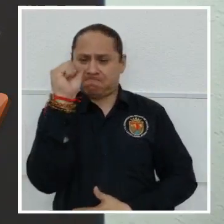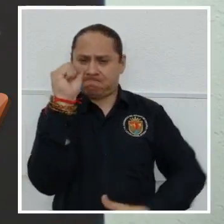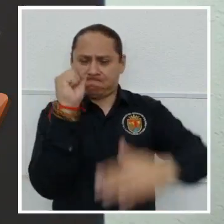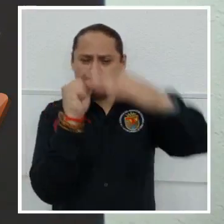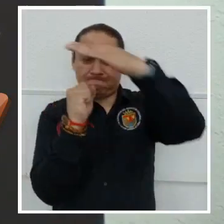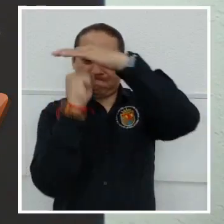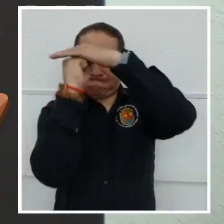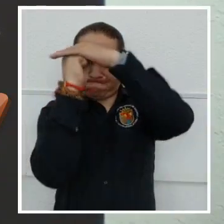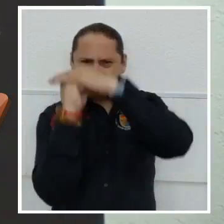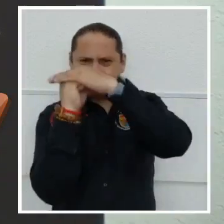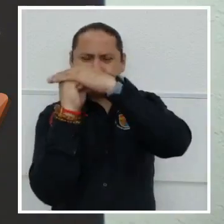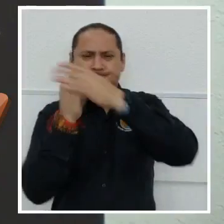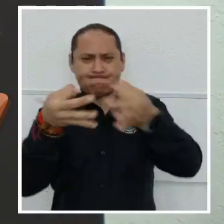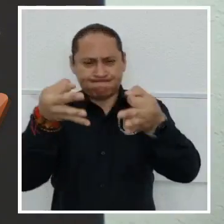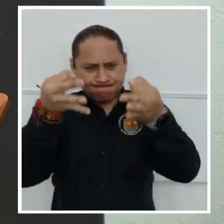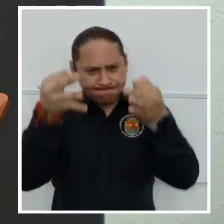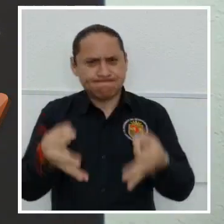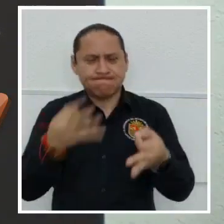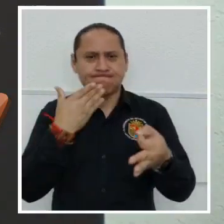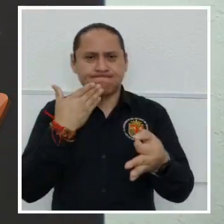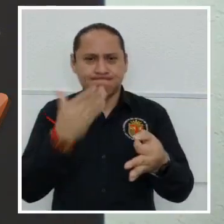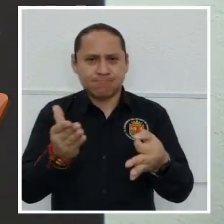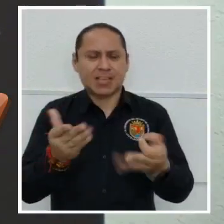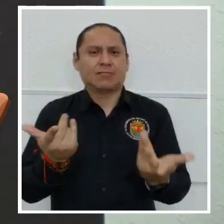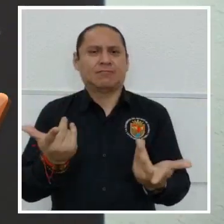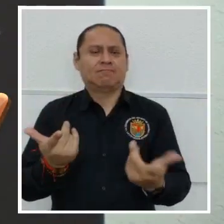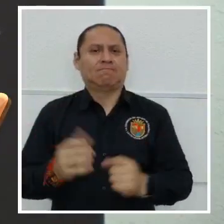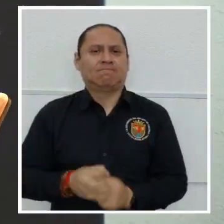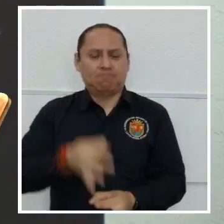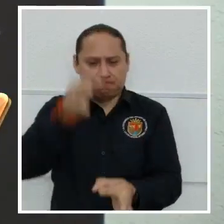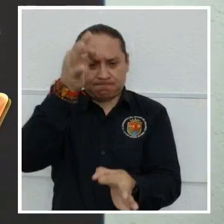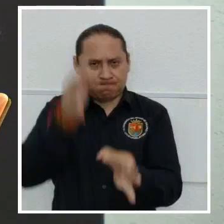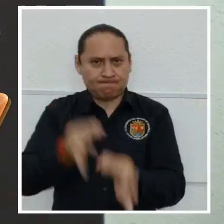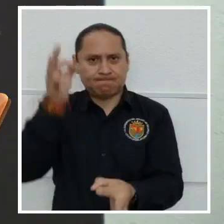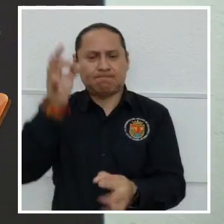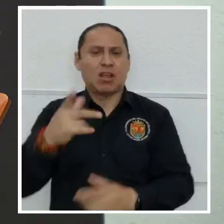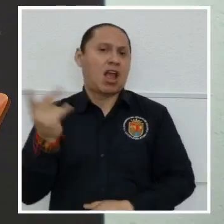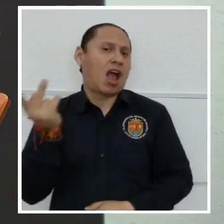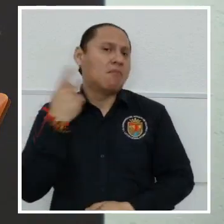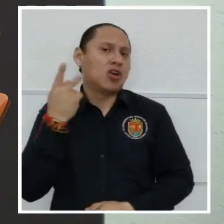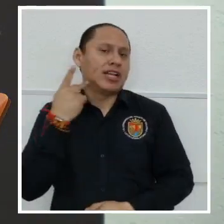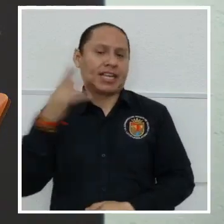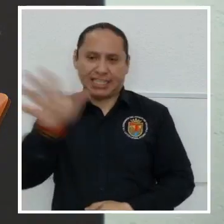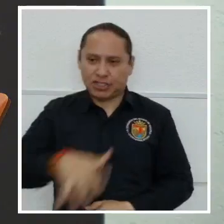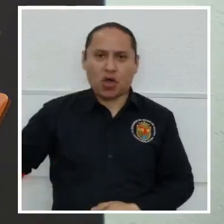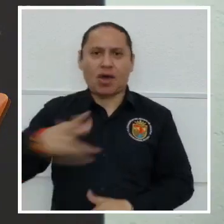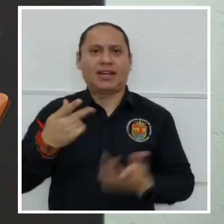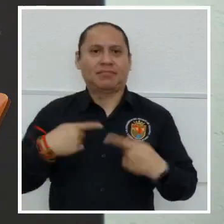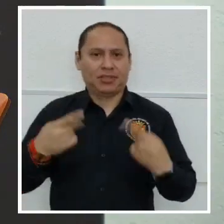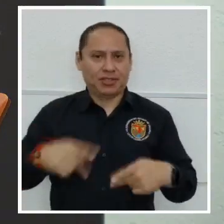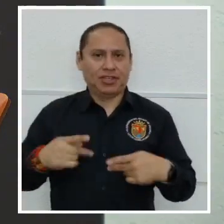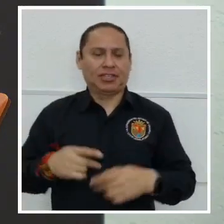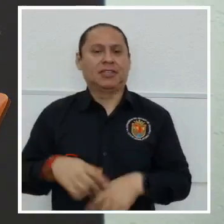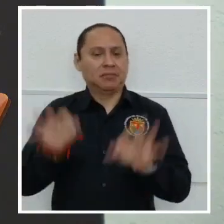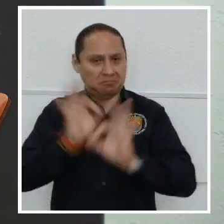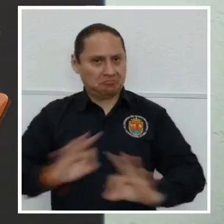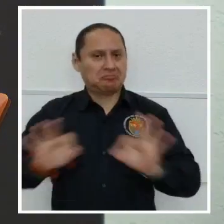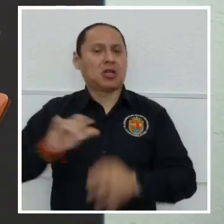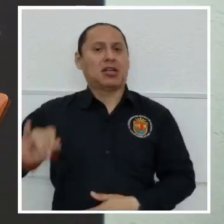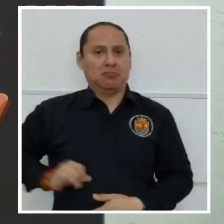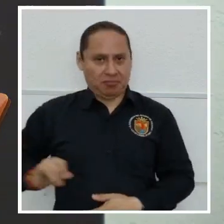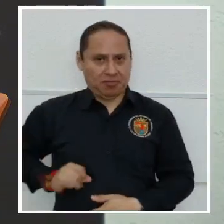ambiental y un factor clave en la política social y